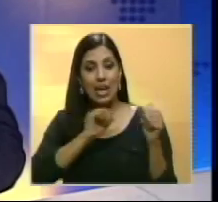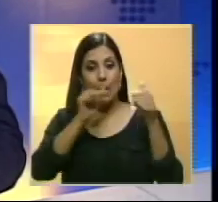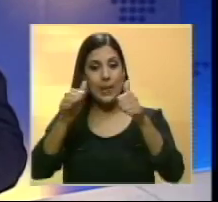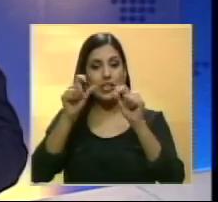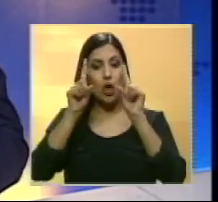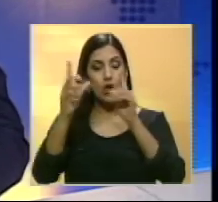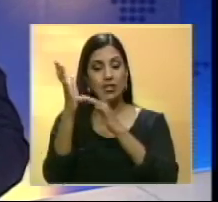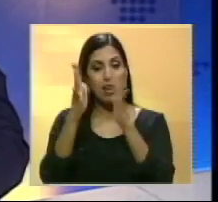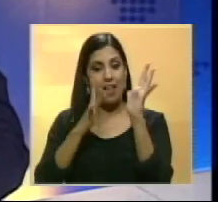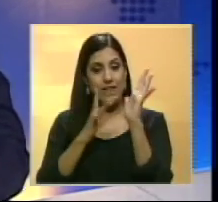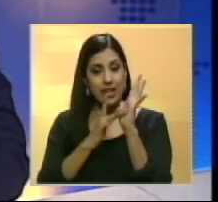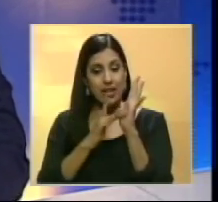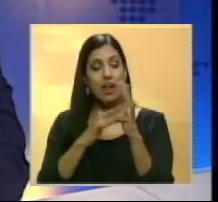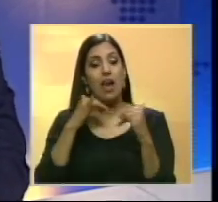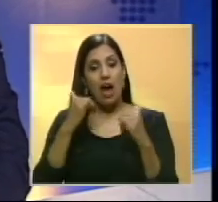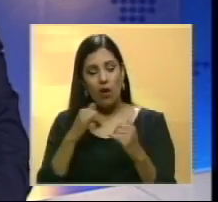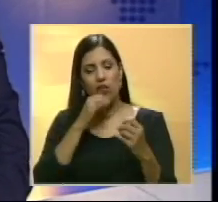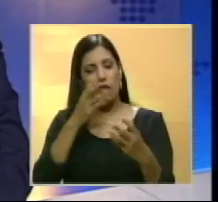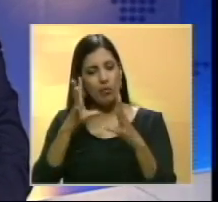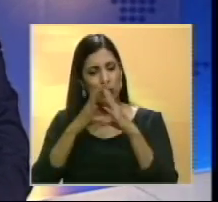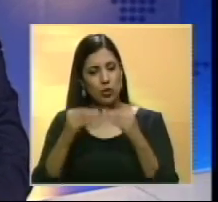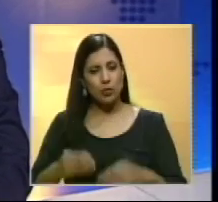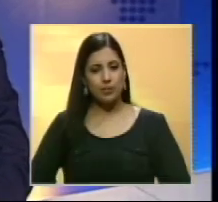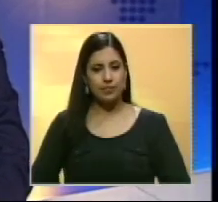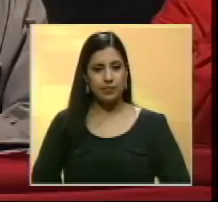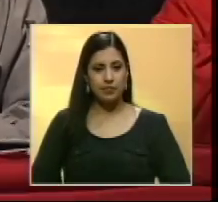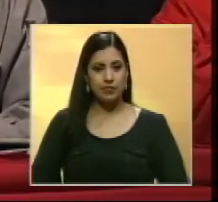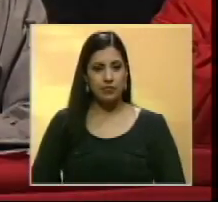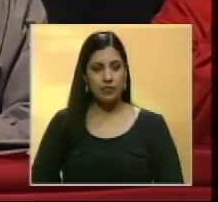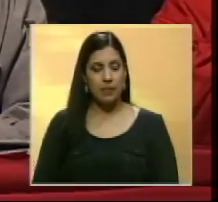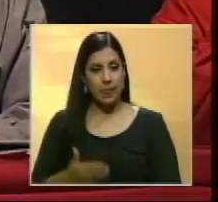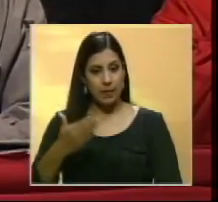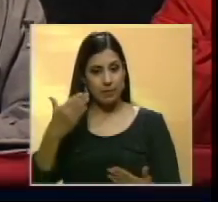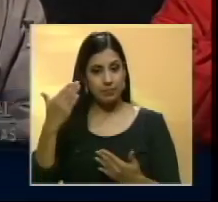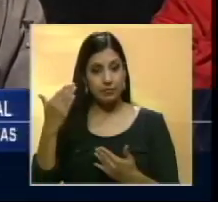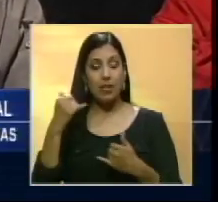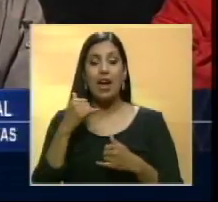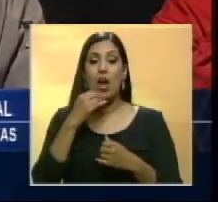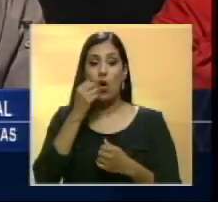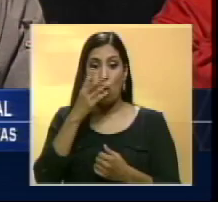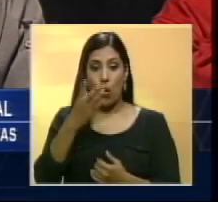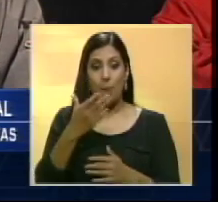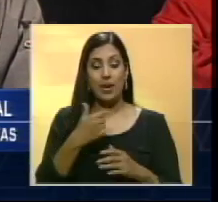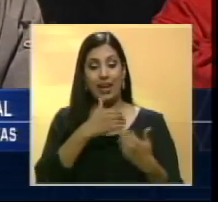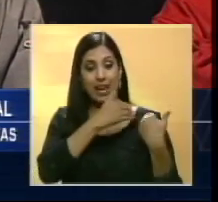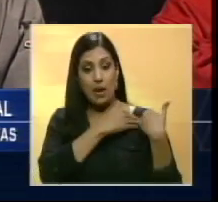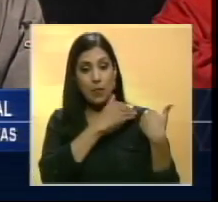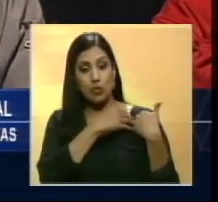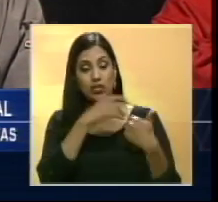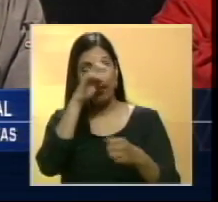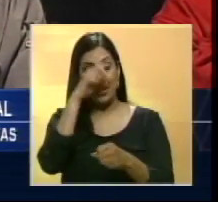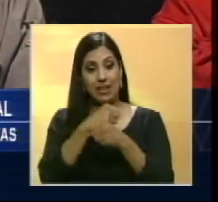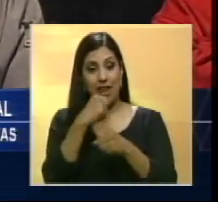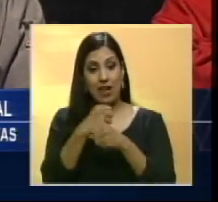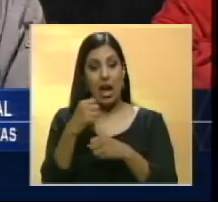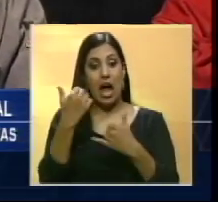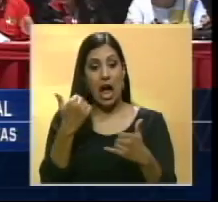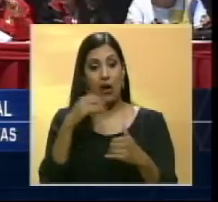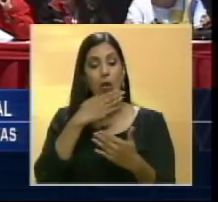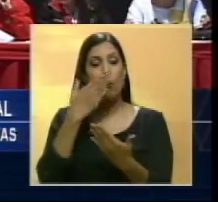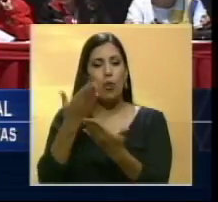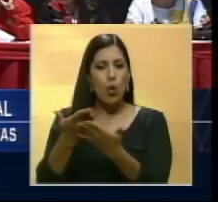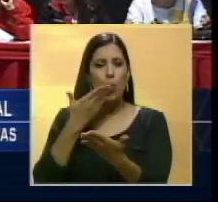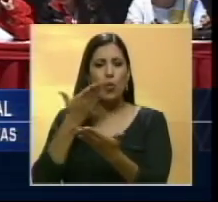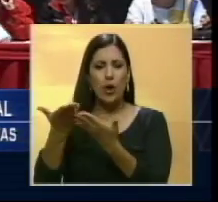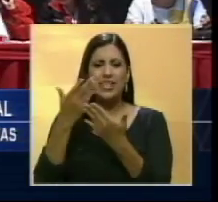del 11 de abril. Rafael Aníbal Camacho nos tiene los detalles. Aseguró el titular de la cartera del trabajo que este compendio de